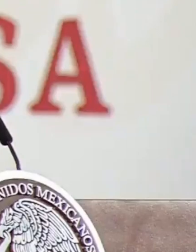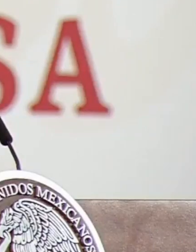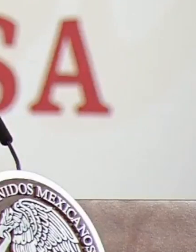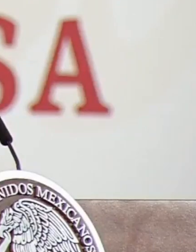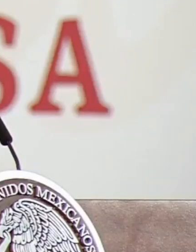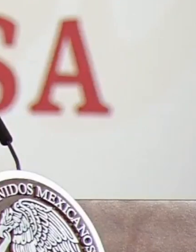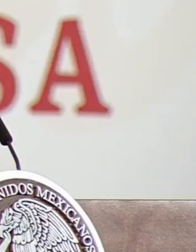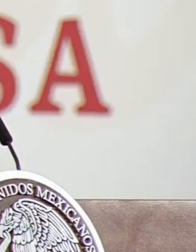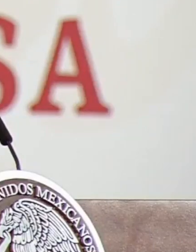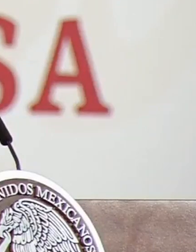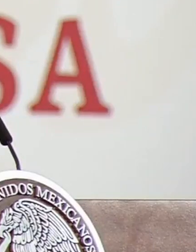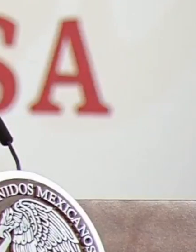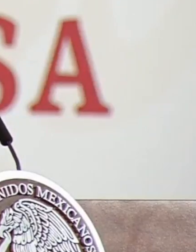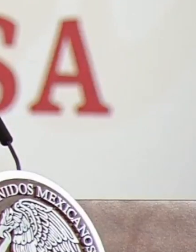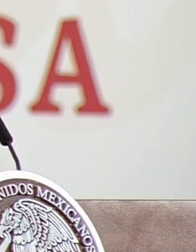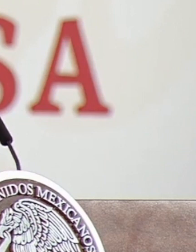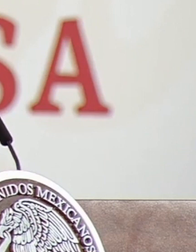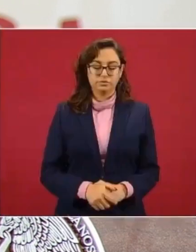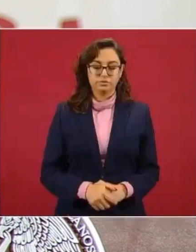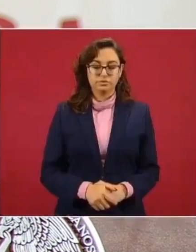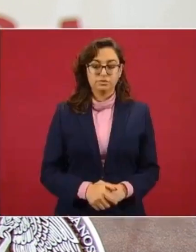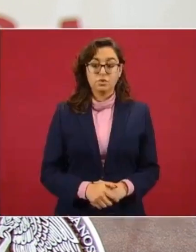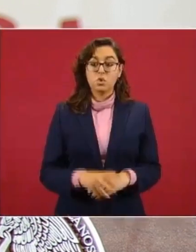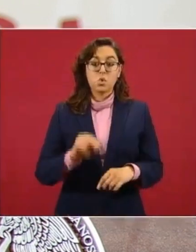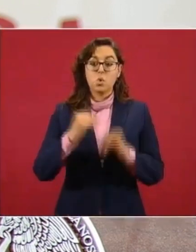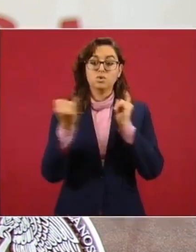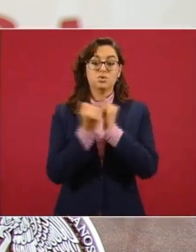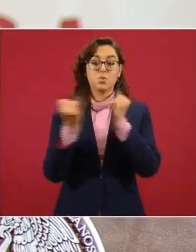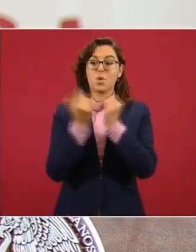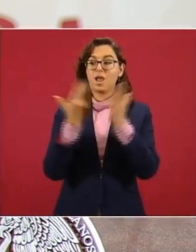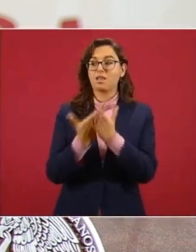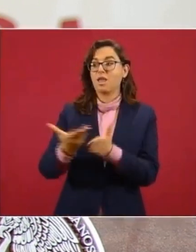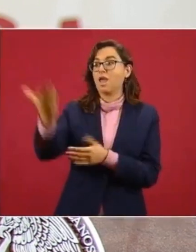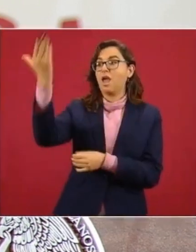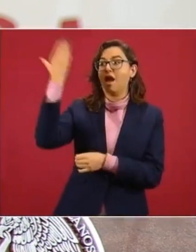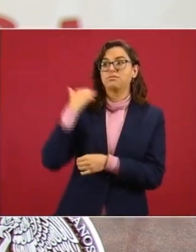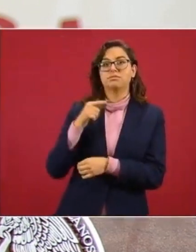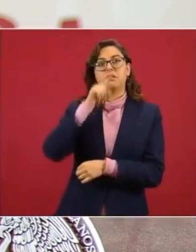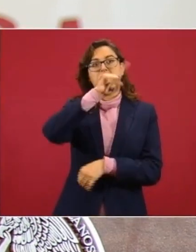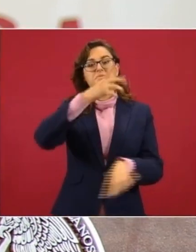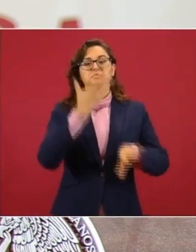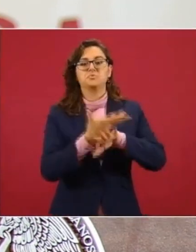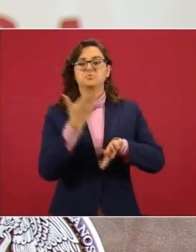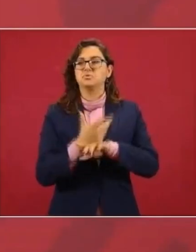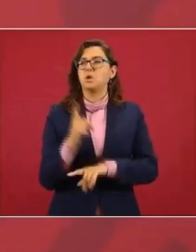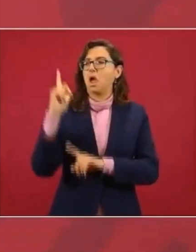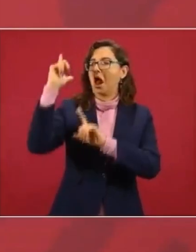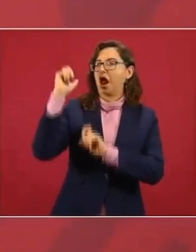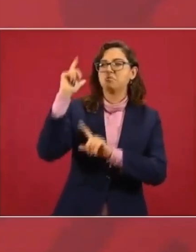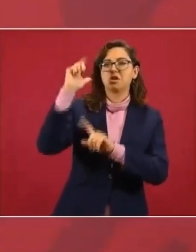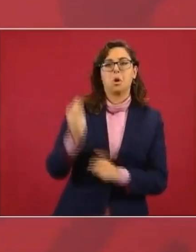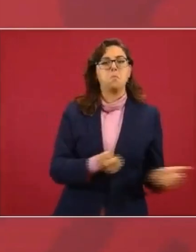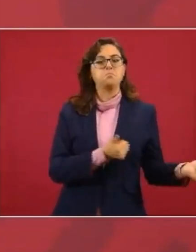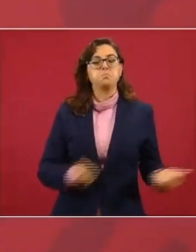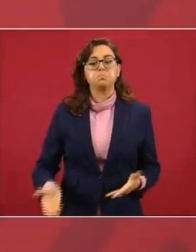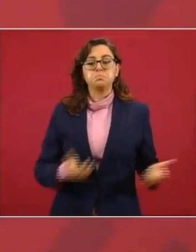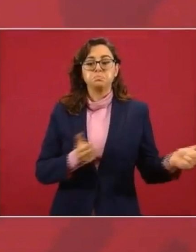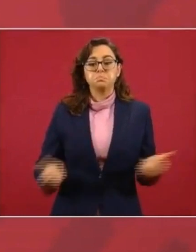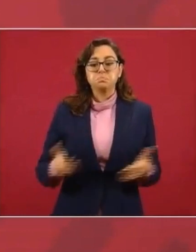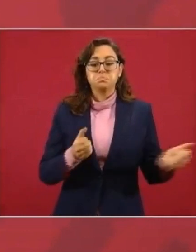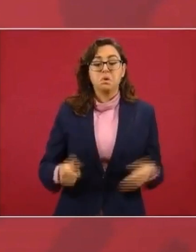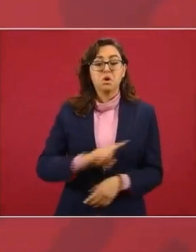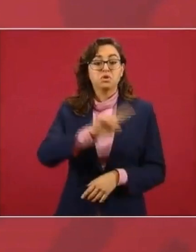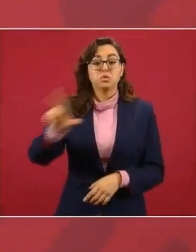y el presidente se va a quedar callado y no va a hacer nada. Ahora, no, eso ya se